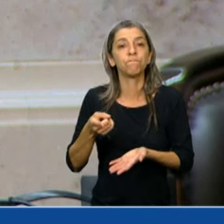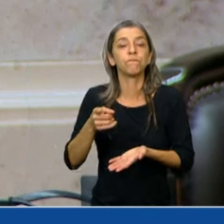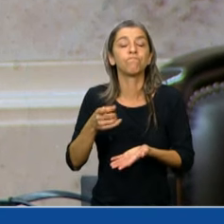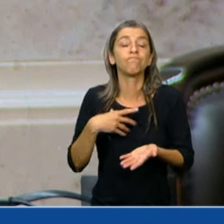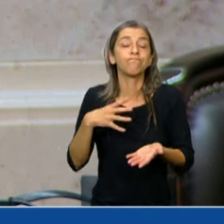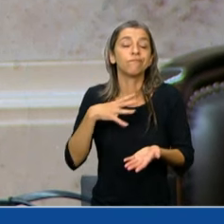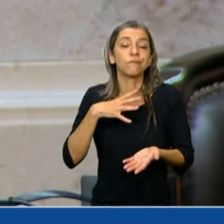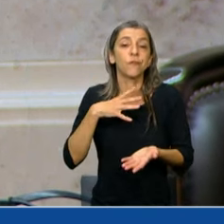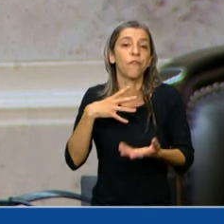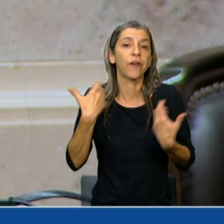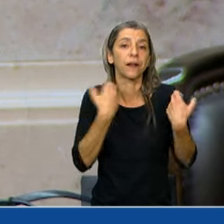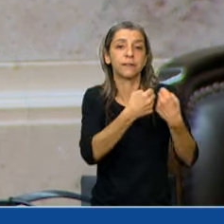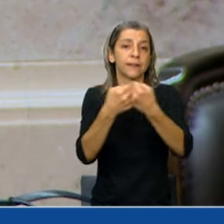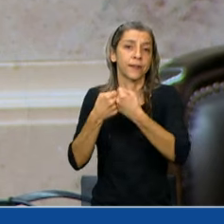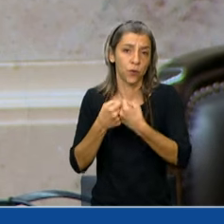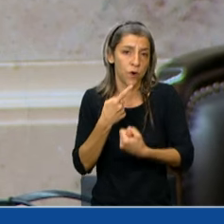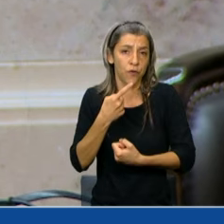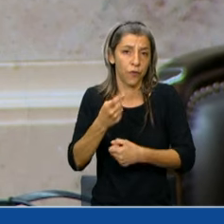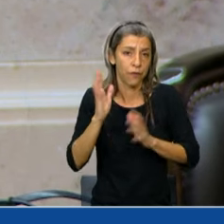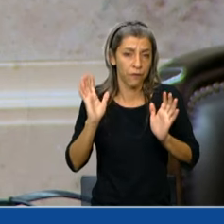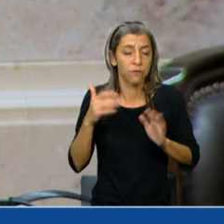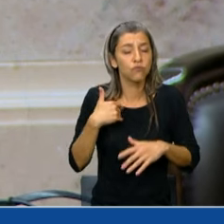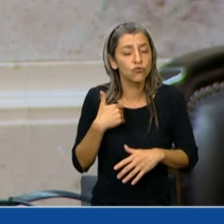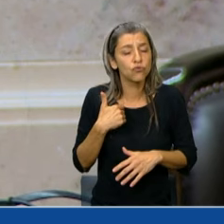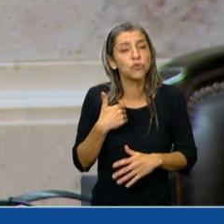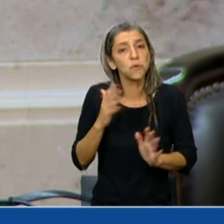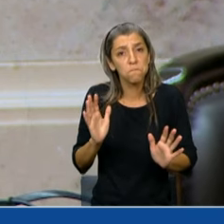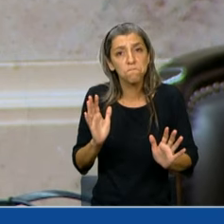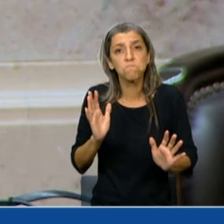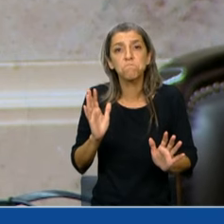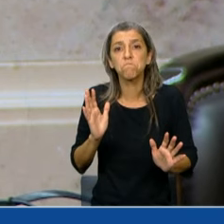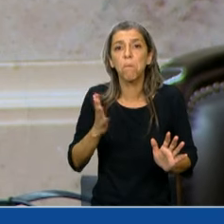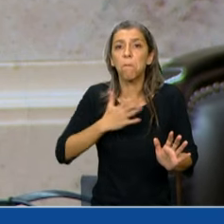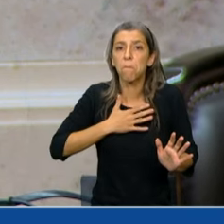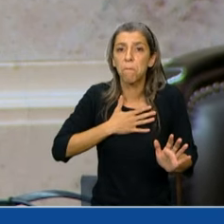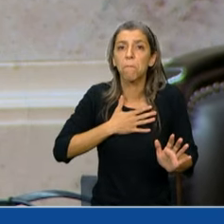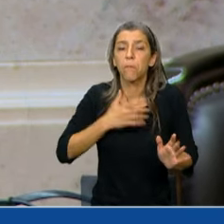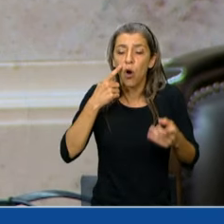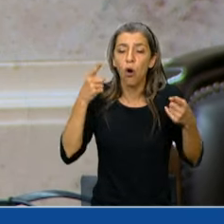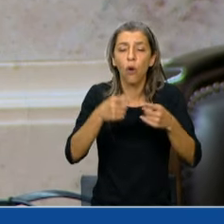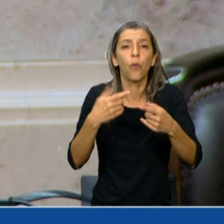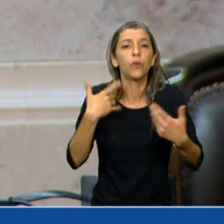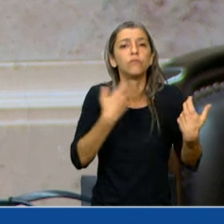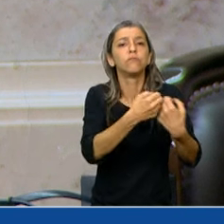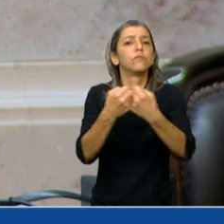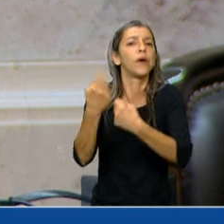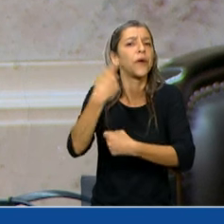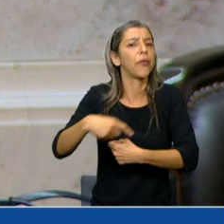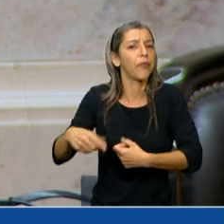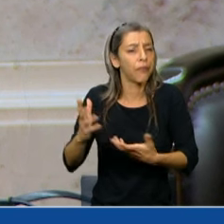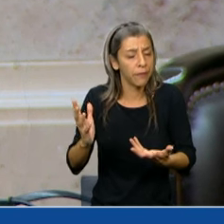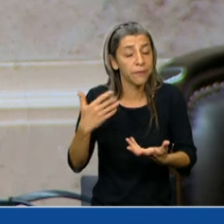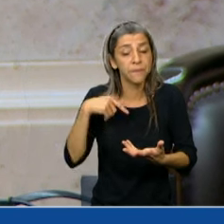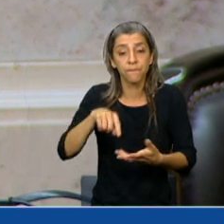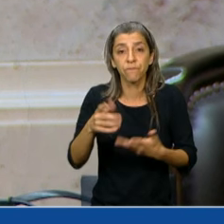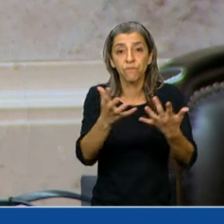consenso y yo voy a plantear el consenso por lo menos el consenso que ahí me interesa este proyecto tiene apoyo